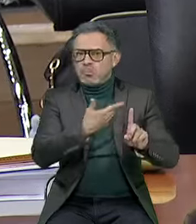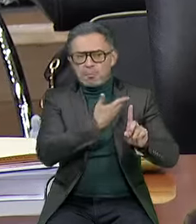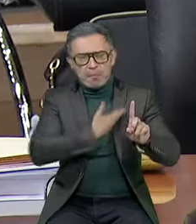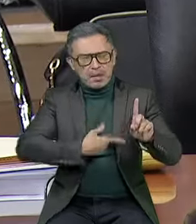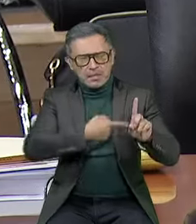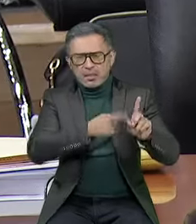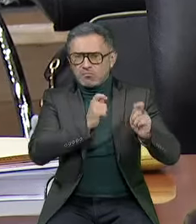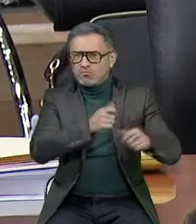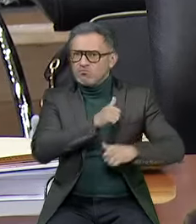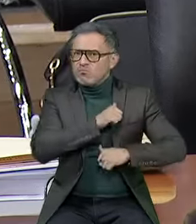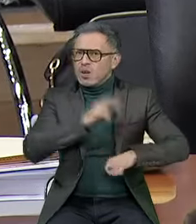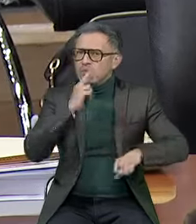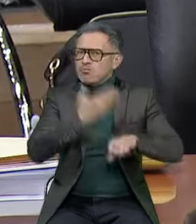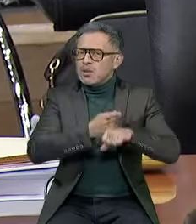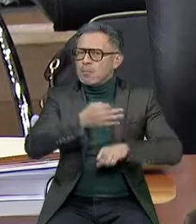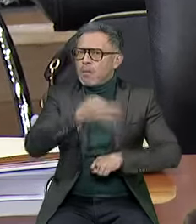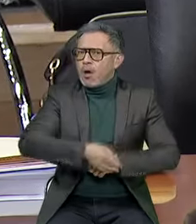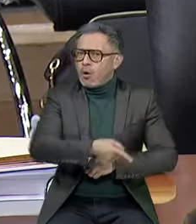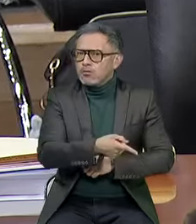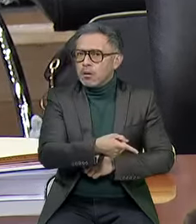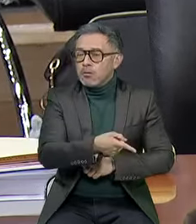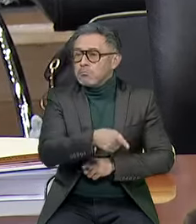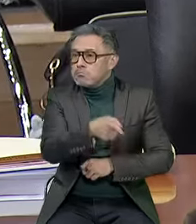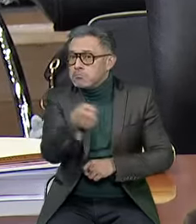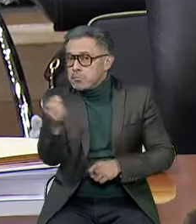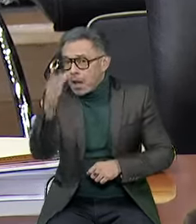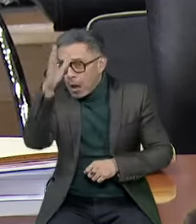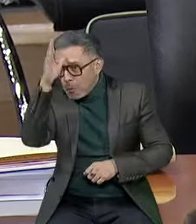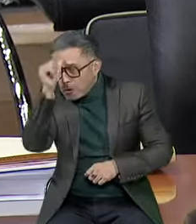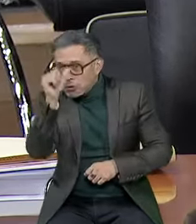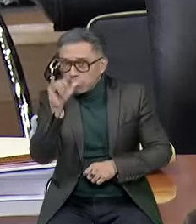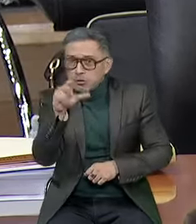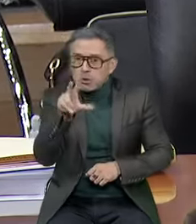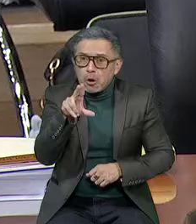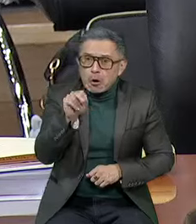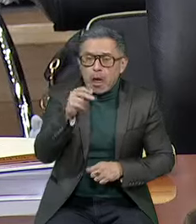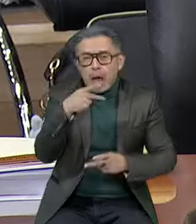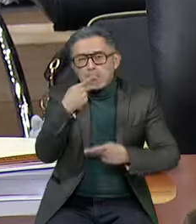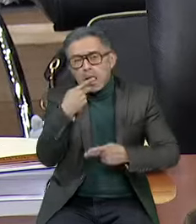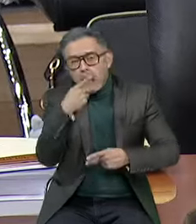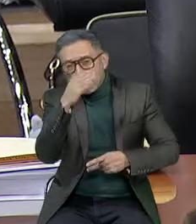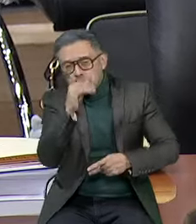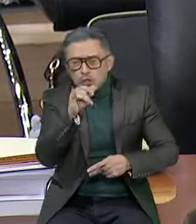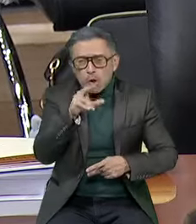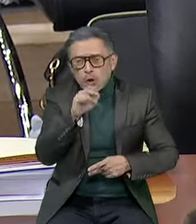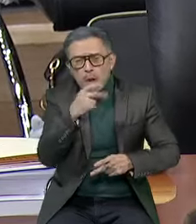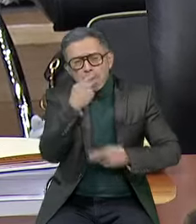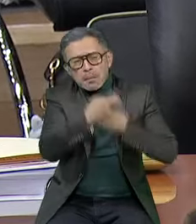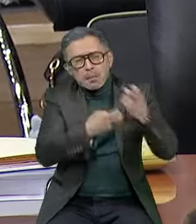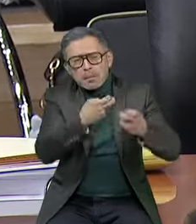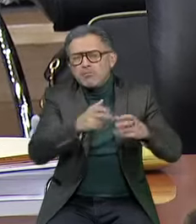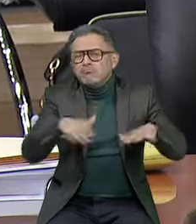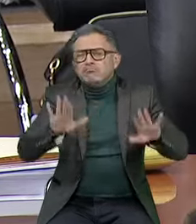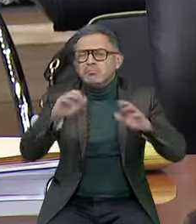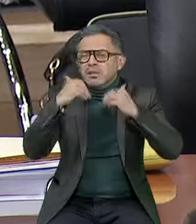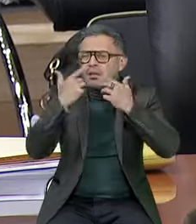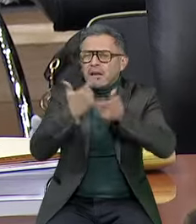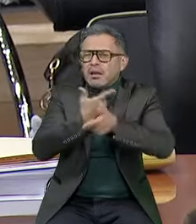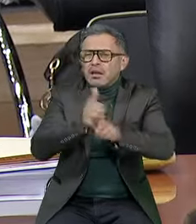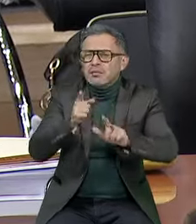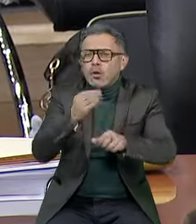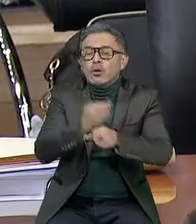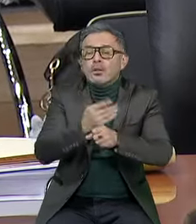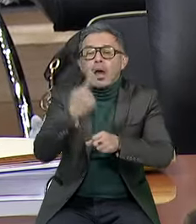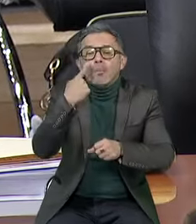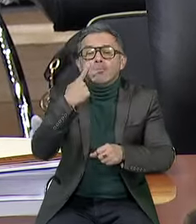responsabilidad. Se puede estar en desacuerdo, ¿no?, con él, pueden criticar lo que quieran, pero tienen que ganar con votos. Aquí se dice que nos